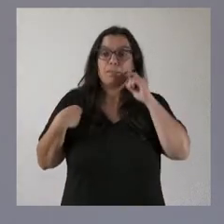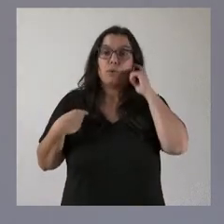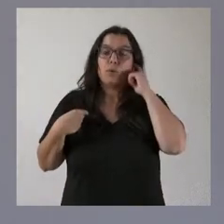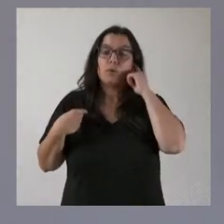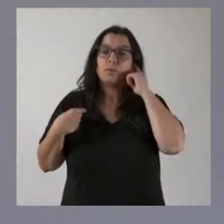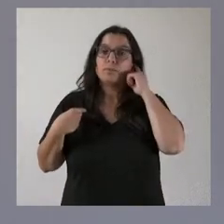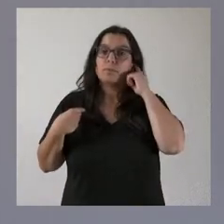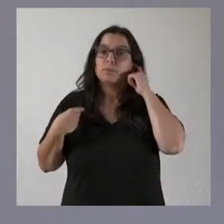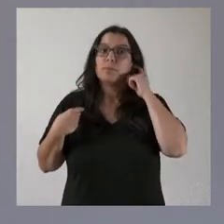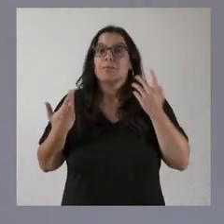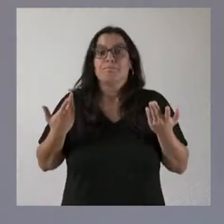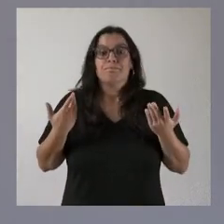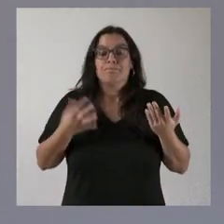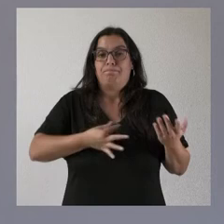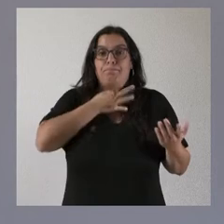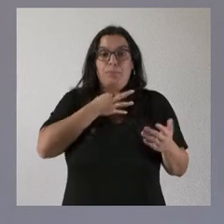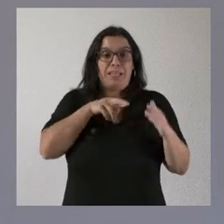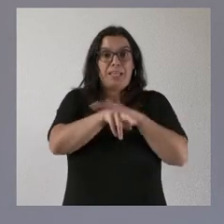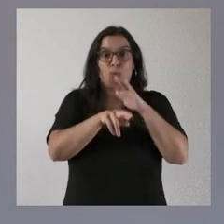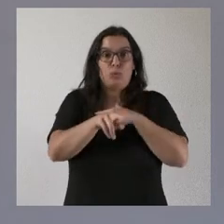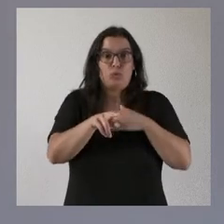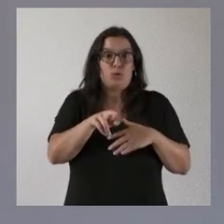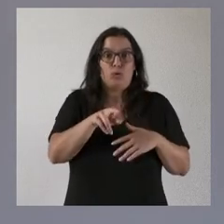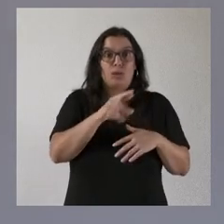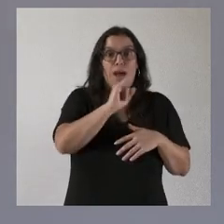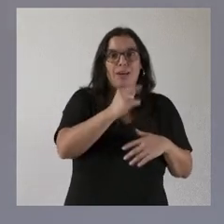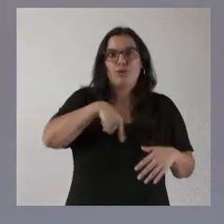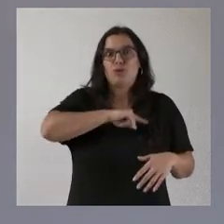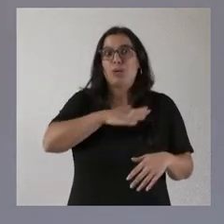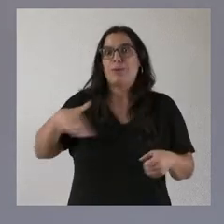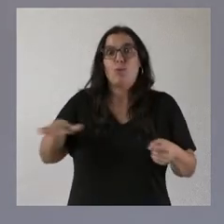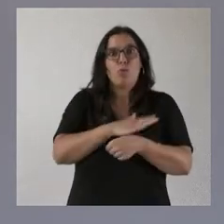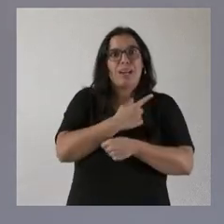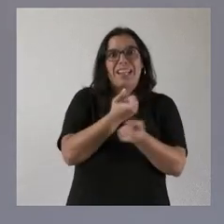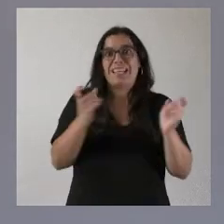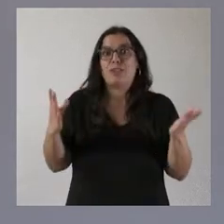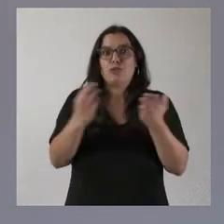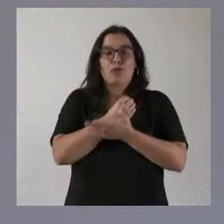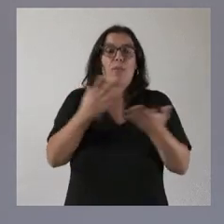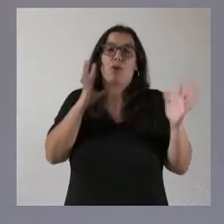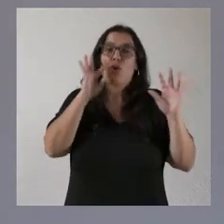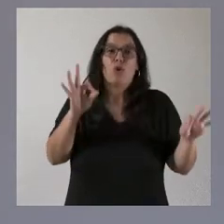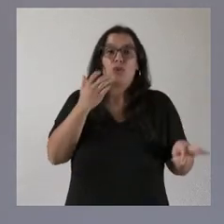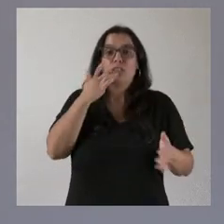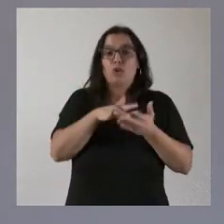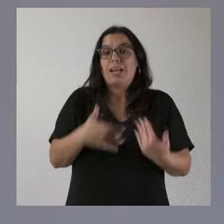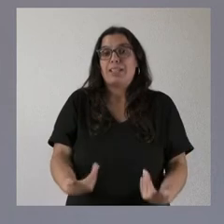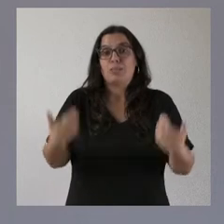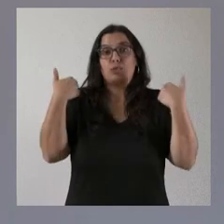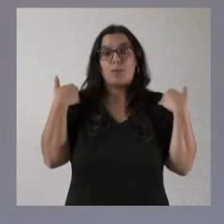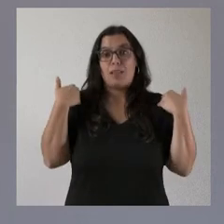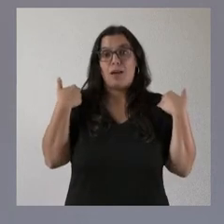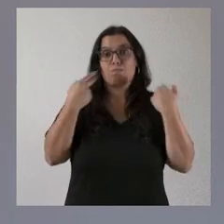que con los recursos que disponemos nos hubiera gustado llegar a todas las necesidades y lógicamente cuando uno tiene una responsabilidad pública